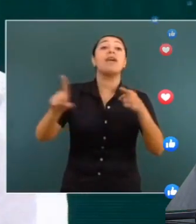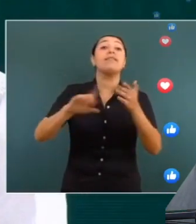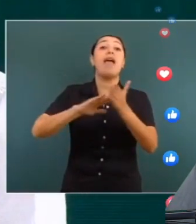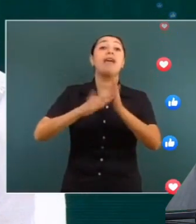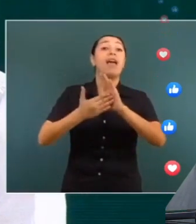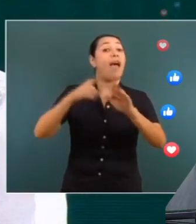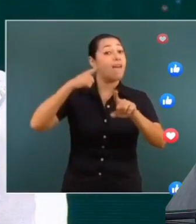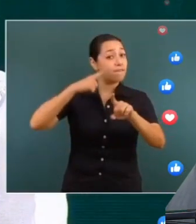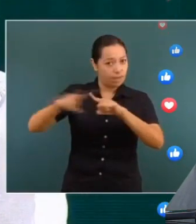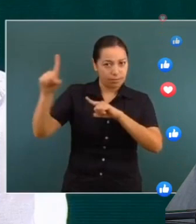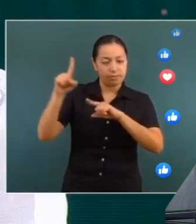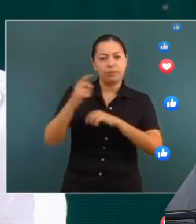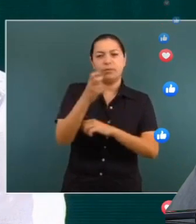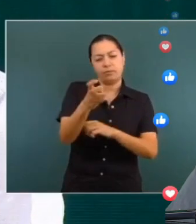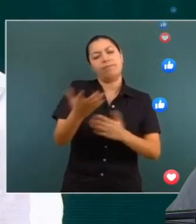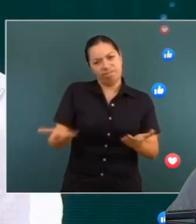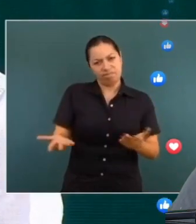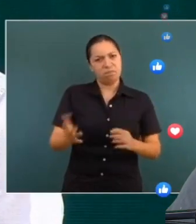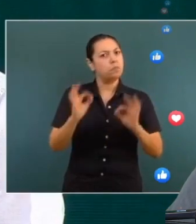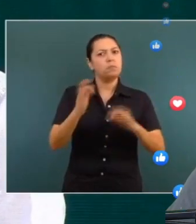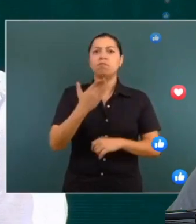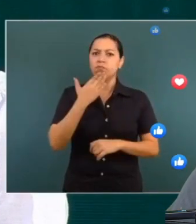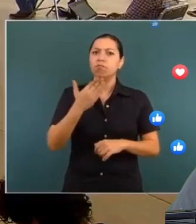dando buenos resultados.